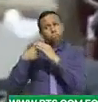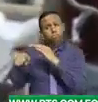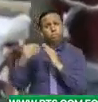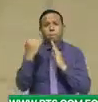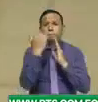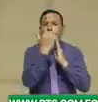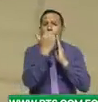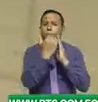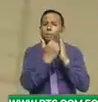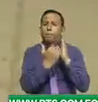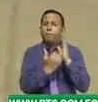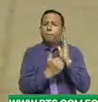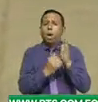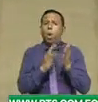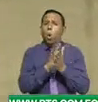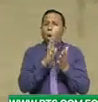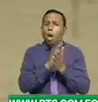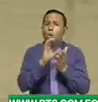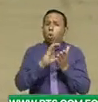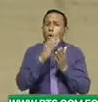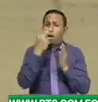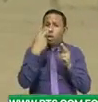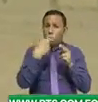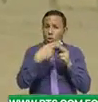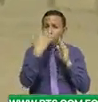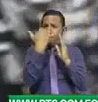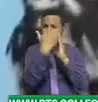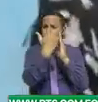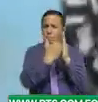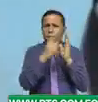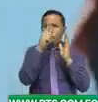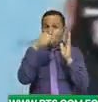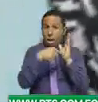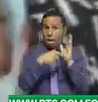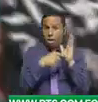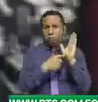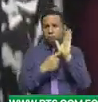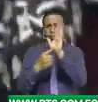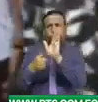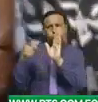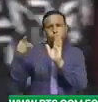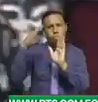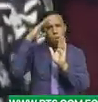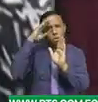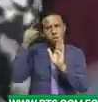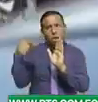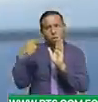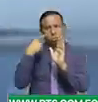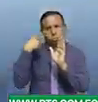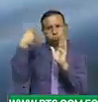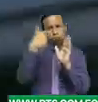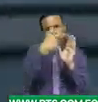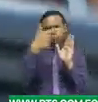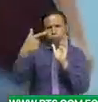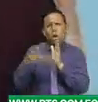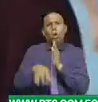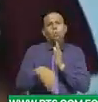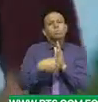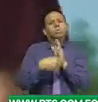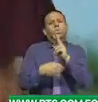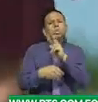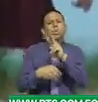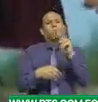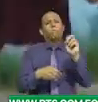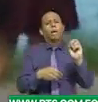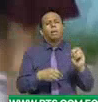1000 instituciones educativas que necesitan patrullaje en los exteriores. A estas se suman 220 escuelas y colegios que